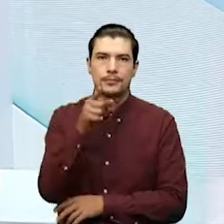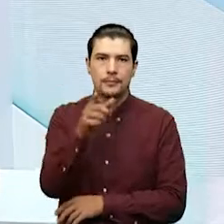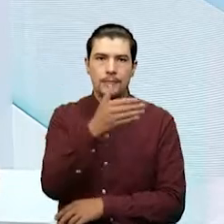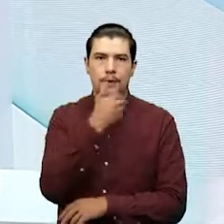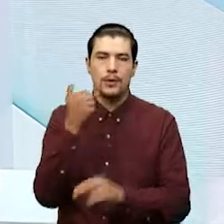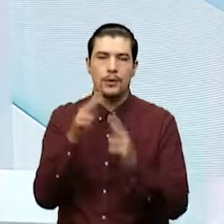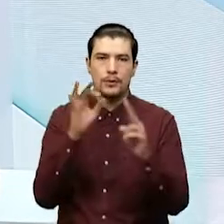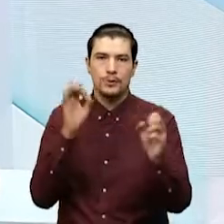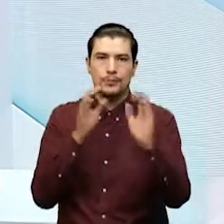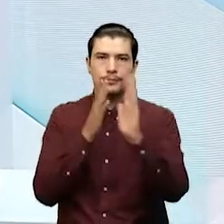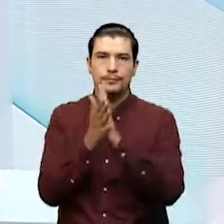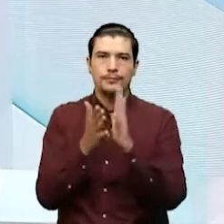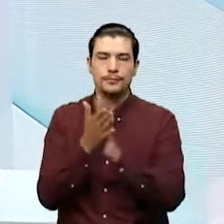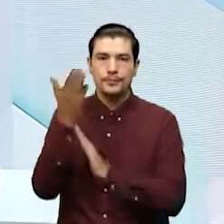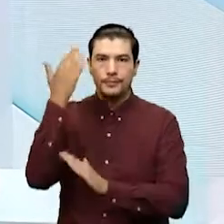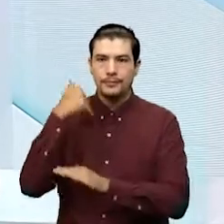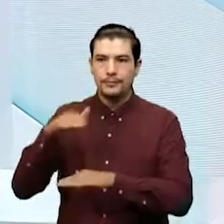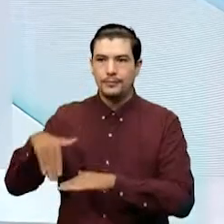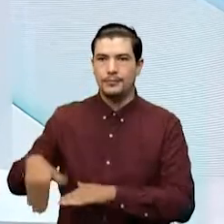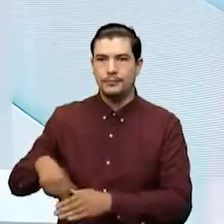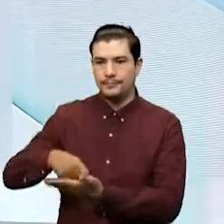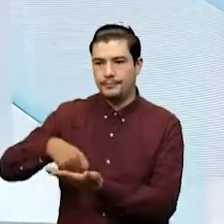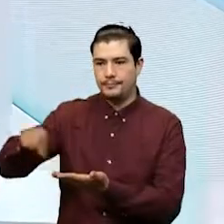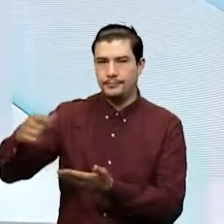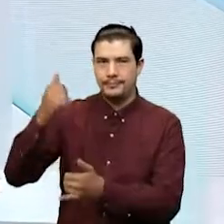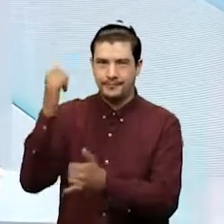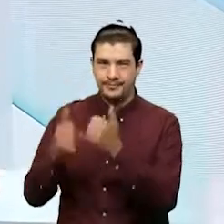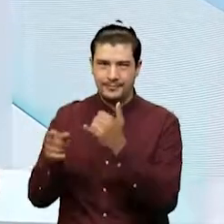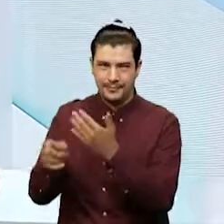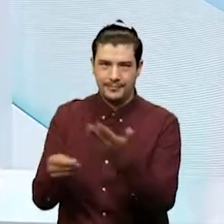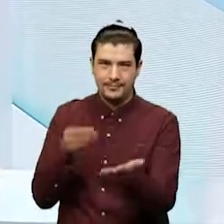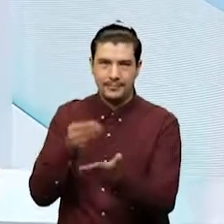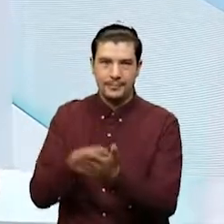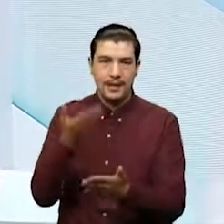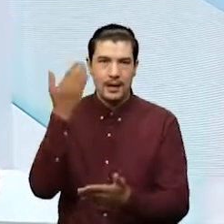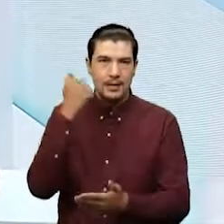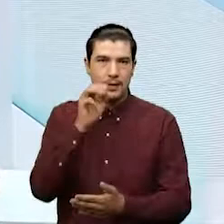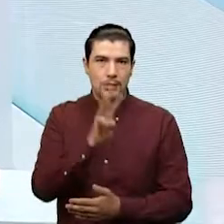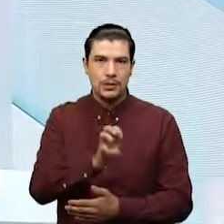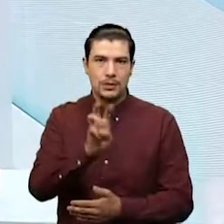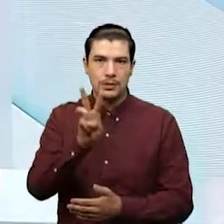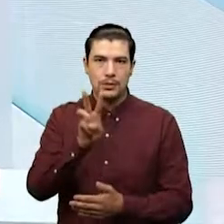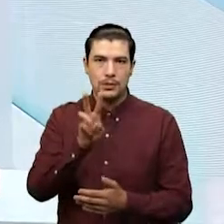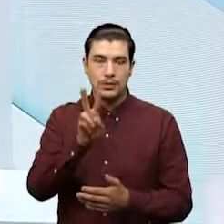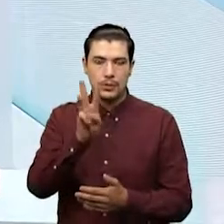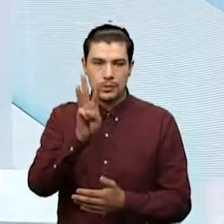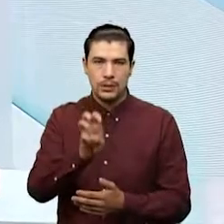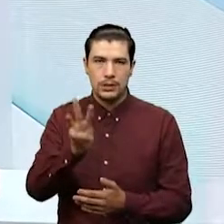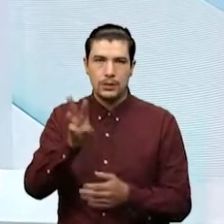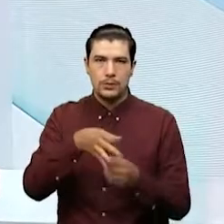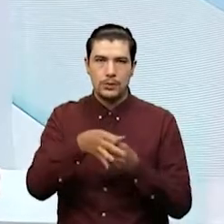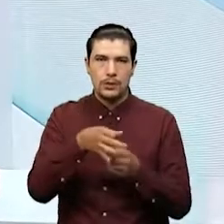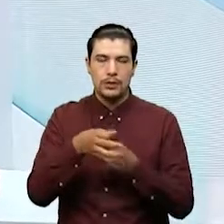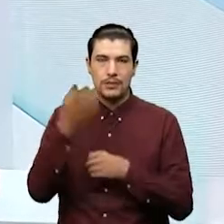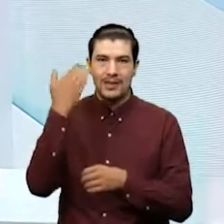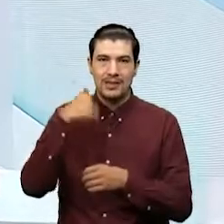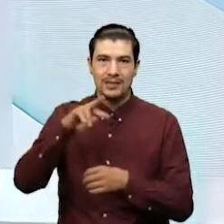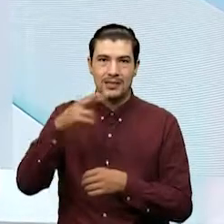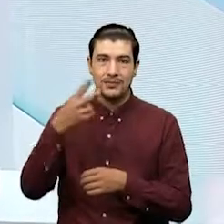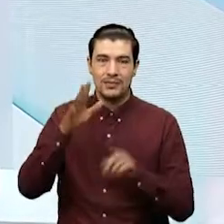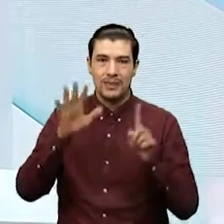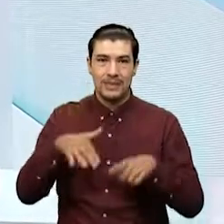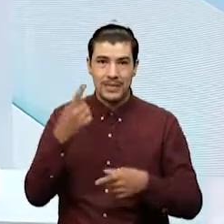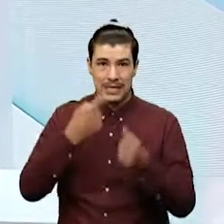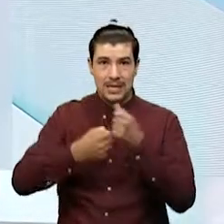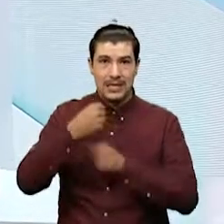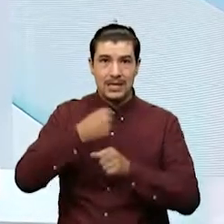luego del retraso de la liquidación del contrato del programa de alimentación escolar en los 82 municipios no certificados de santander para el segundo semestre del 2017